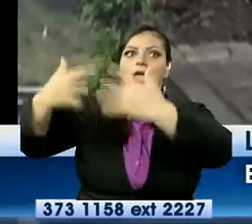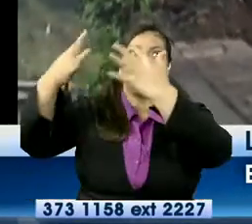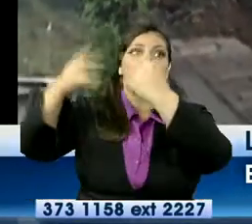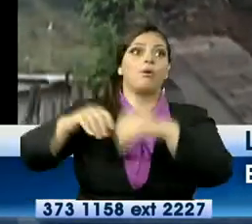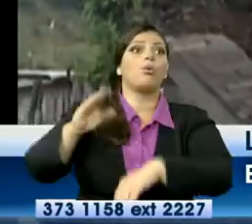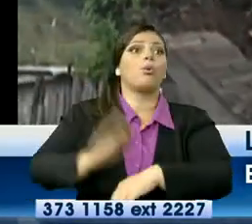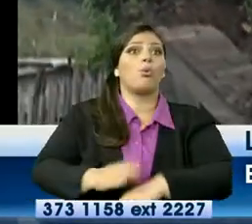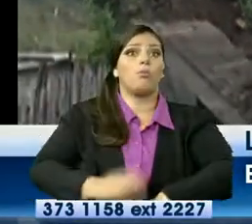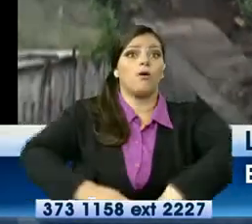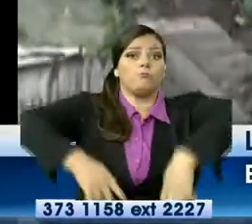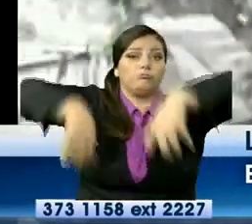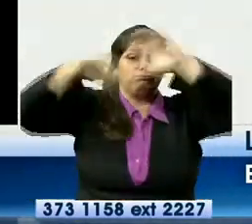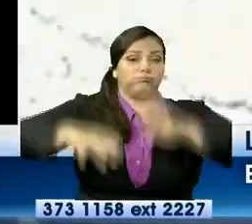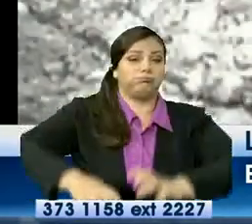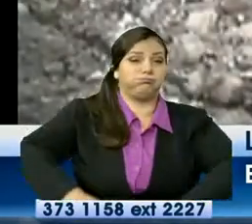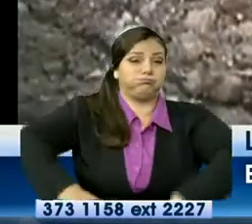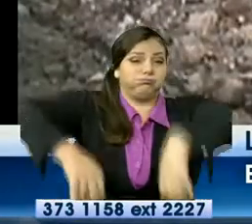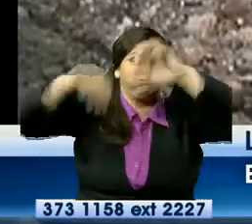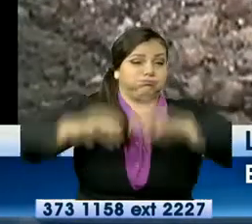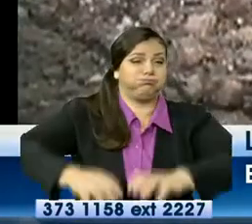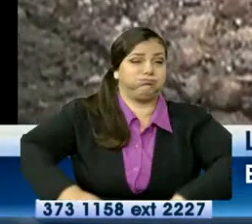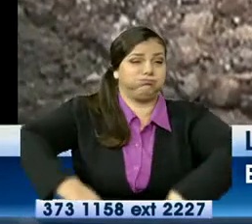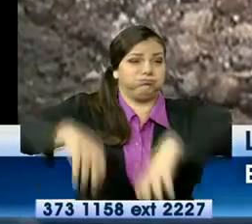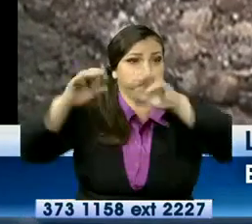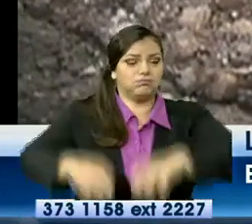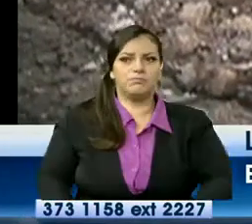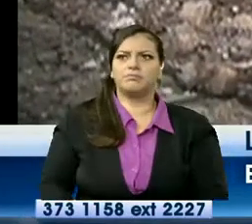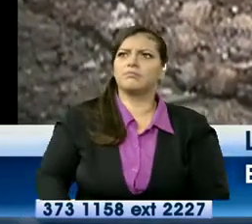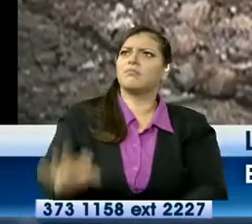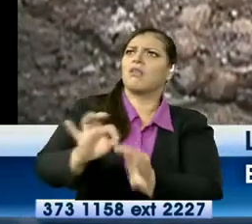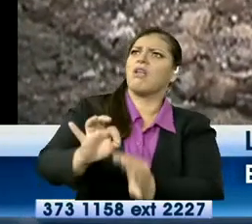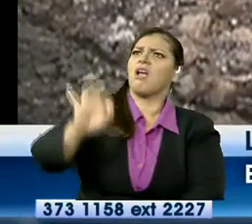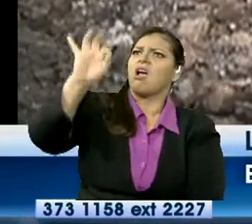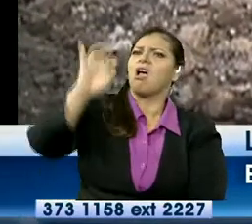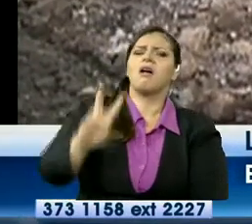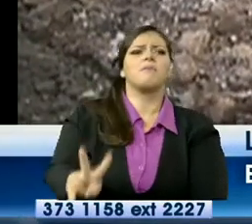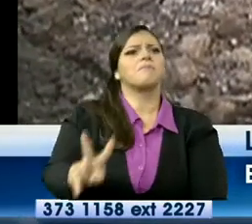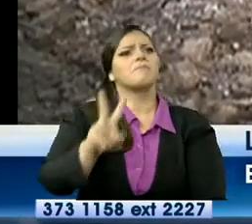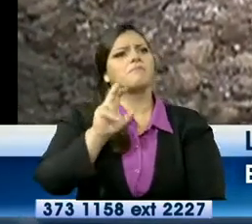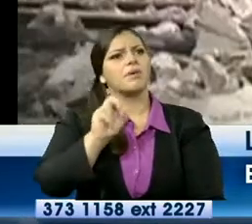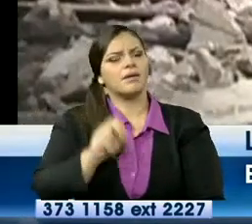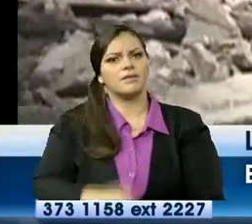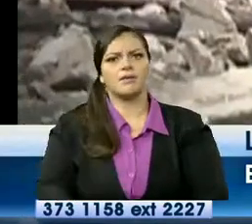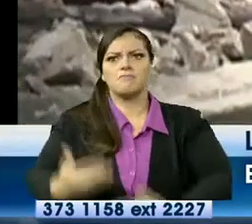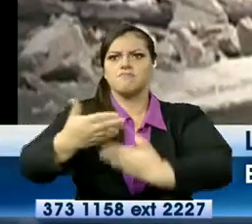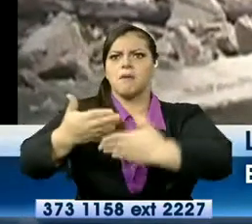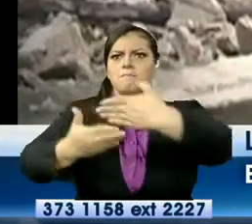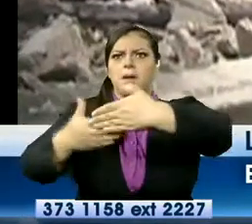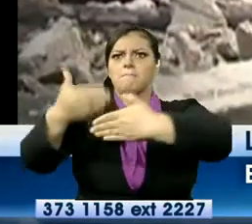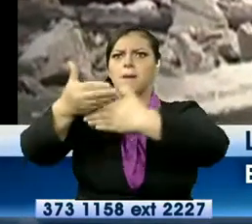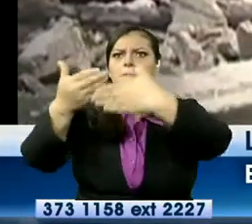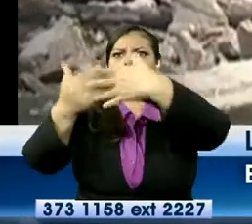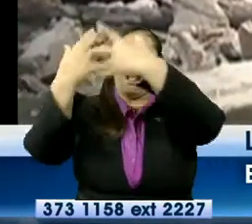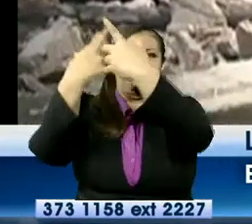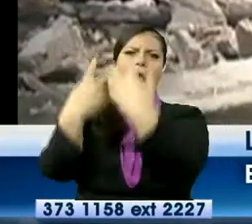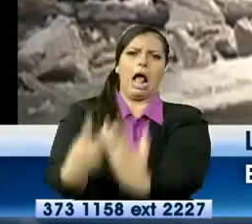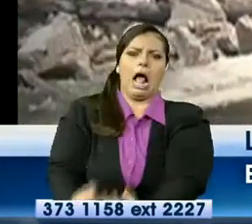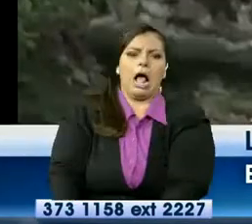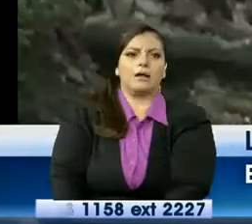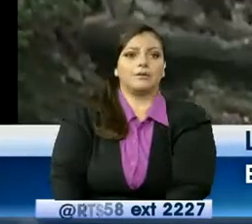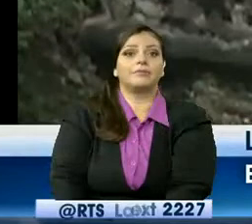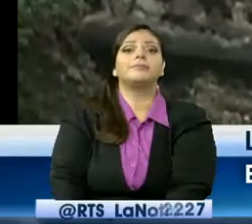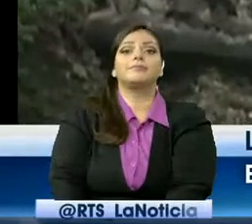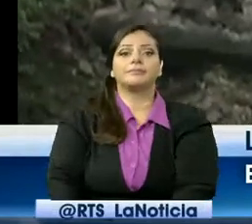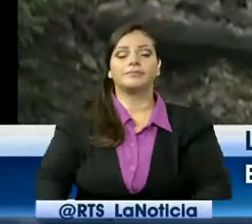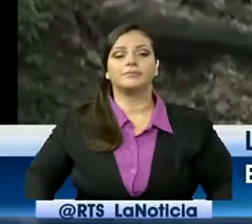salir el agua se posa allá arriba. Son más de 20 metros correspondientes a la pared de bloques, que se vino abajo debido al hundimiento